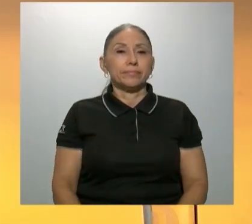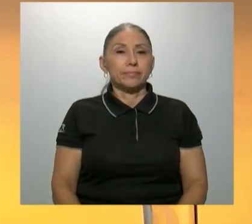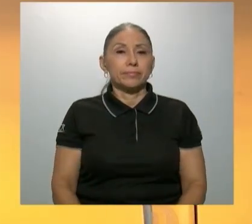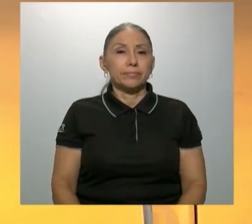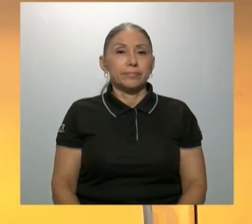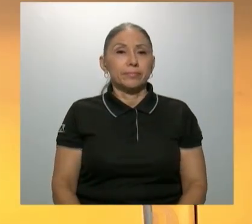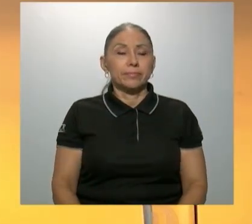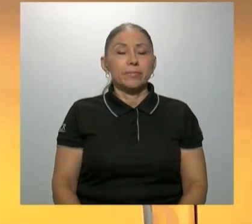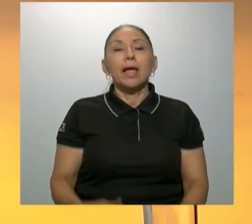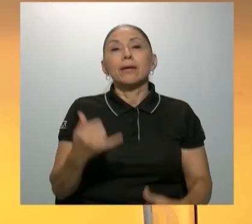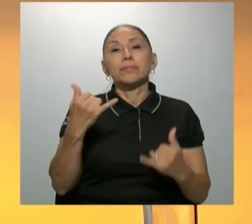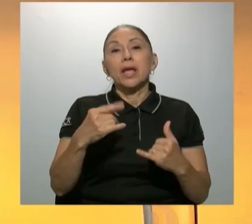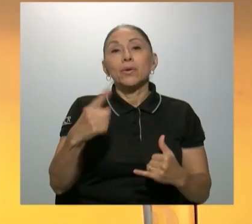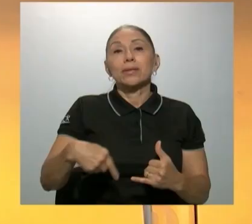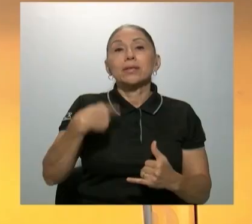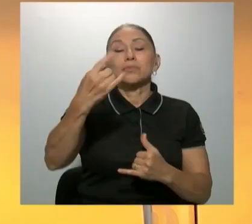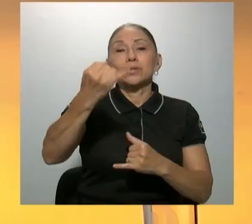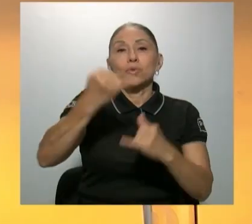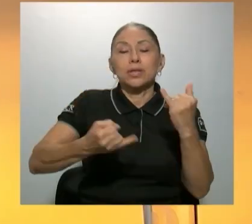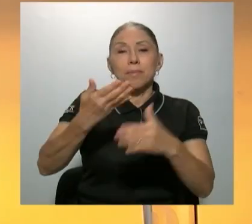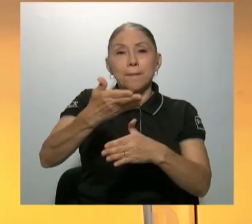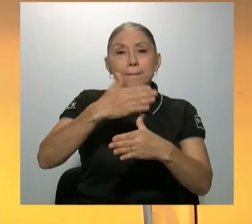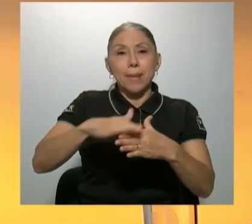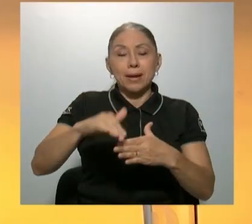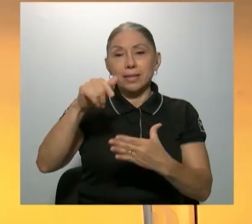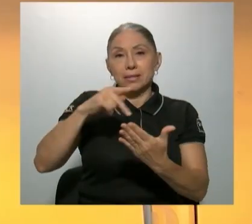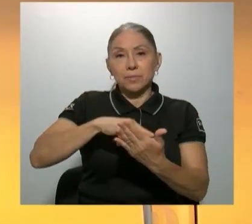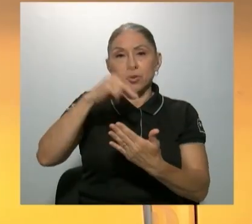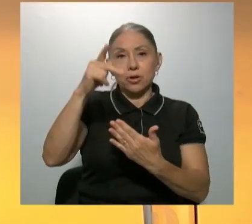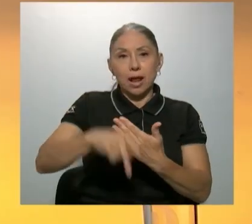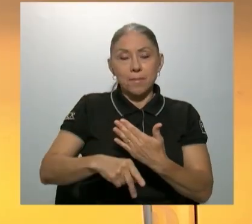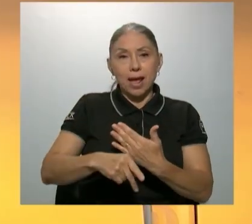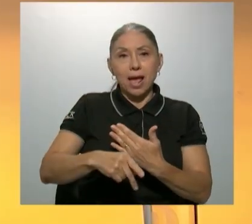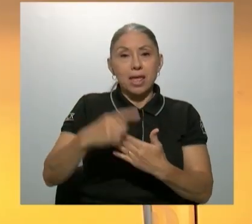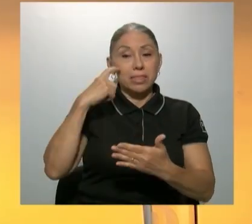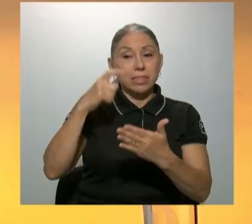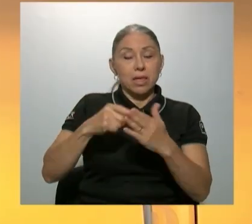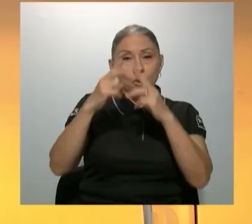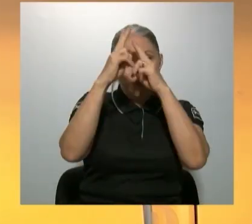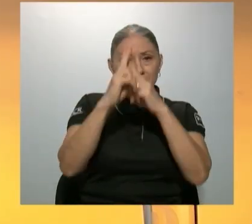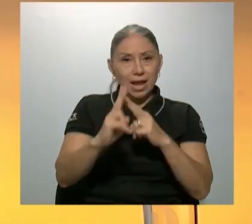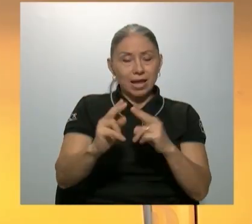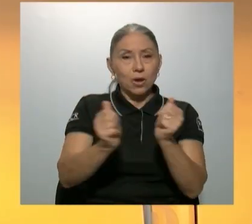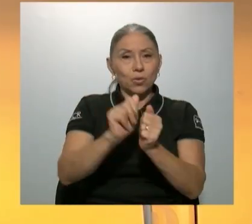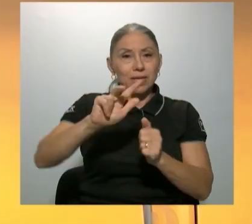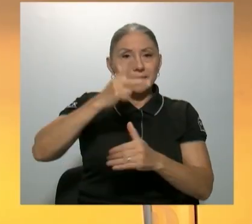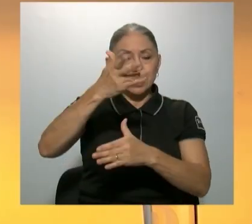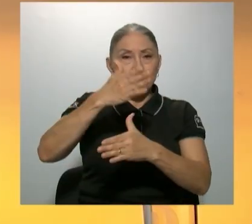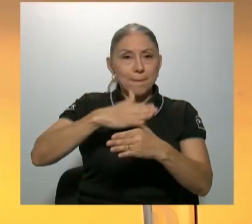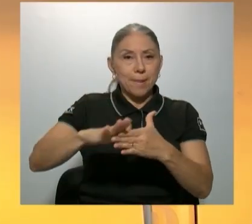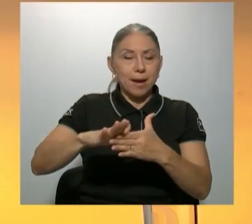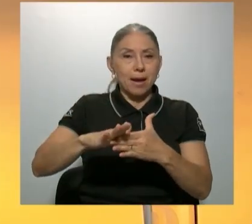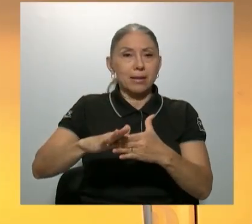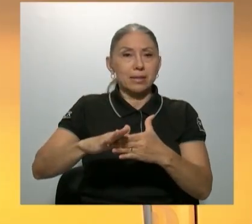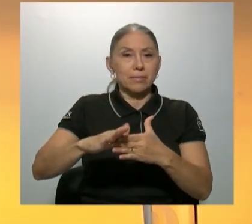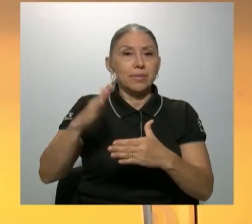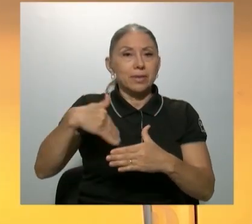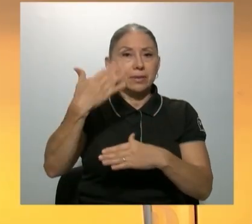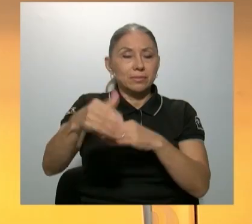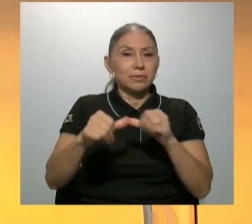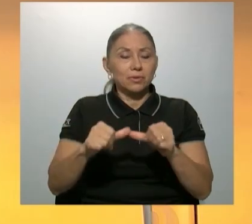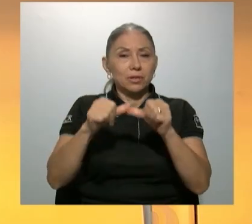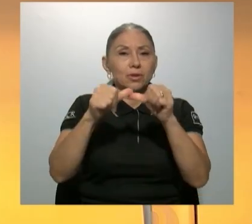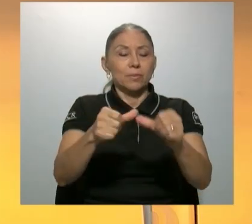Y vamos a la última etapa de este programa de homenaje con el tercer segmento con el que